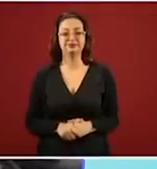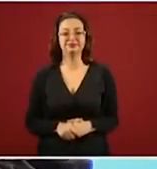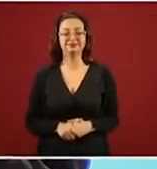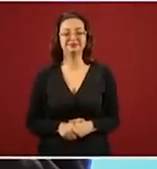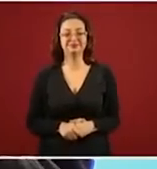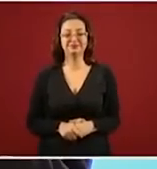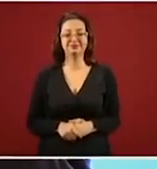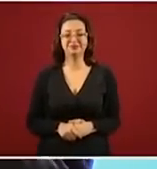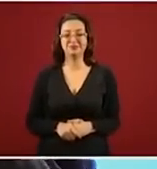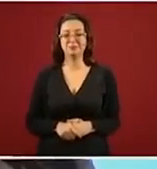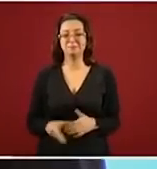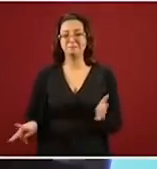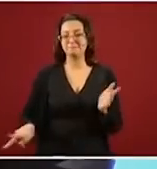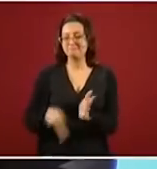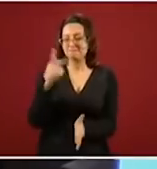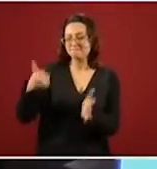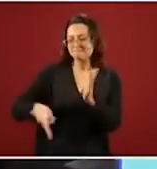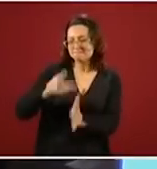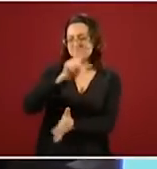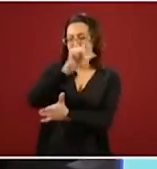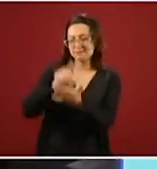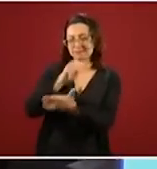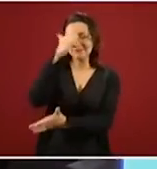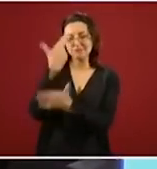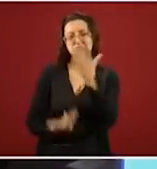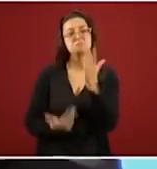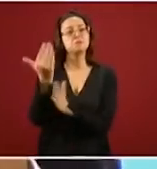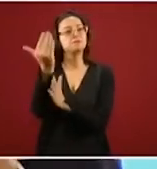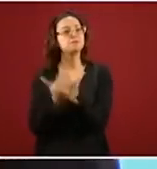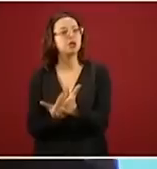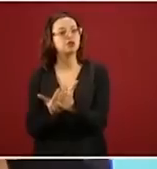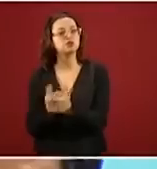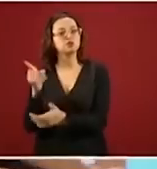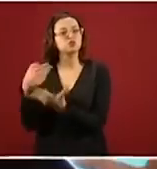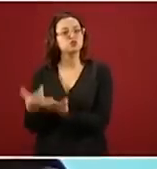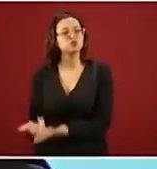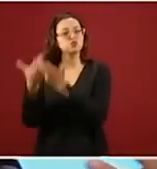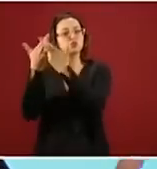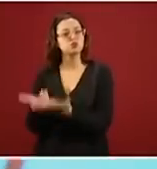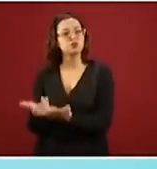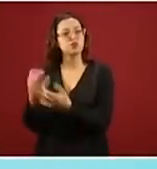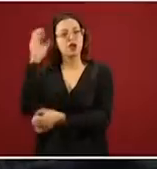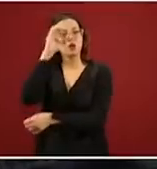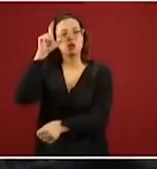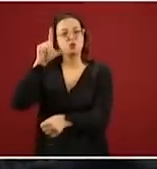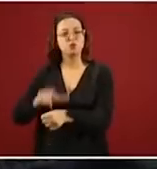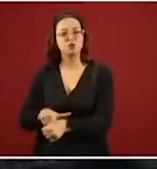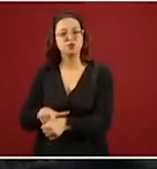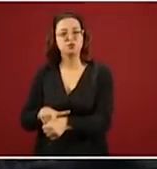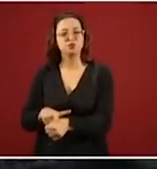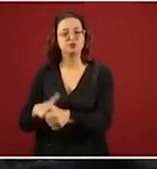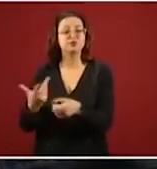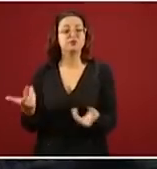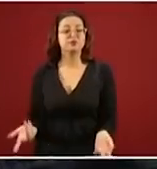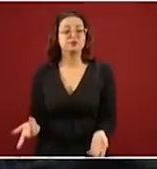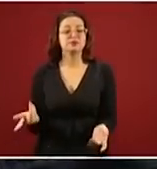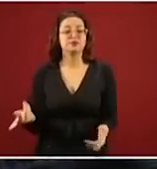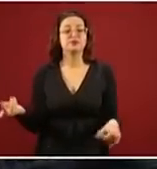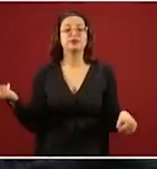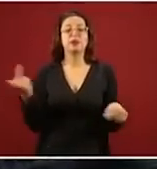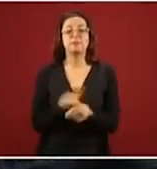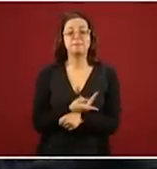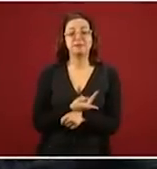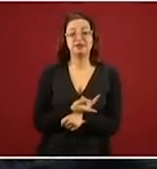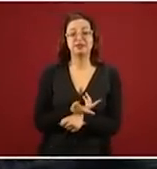menos incidencia electiva entonces tenemos que hacer un trabajo